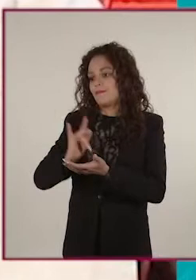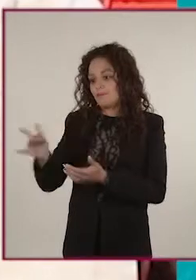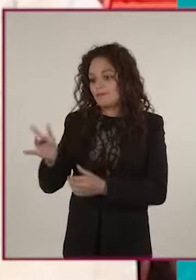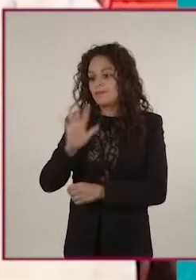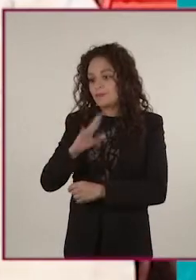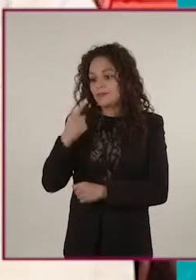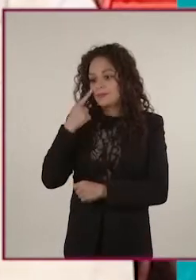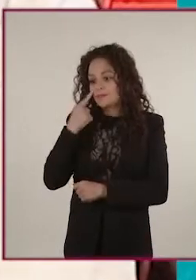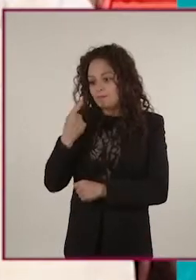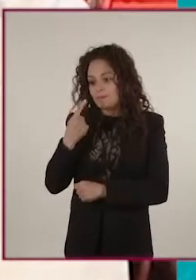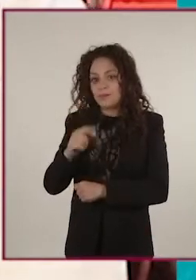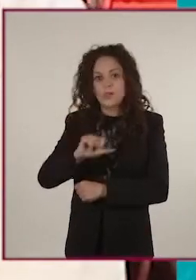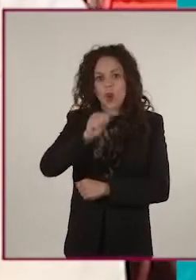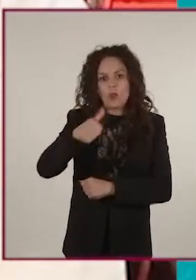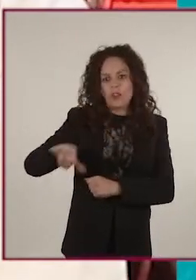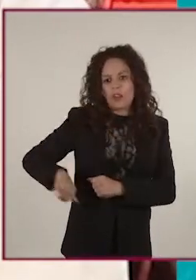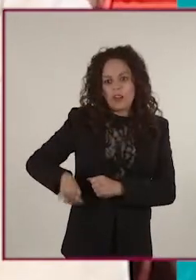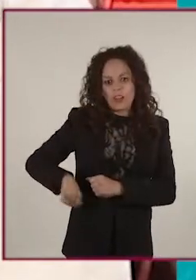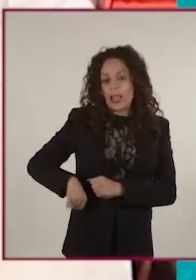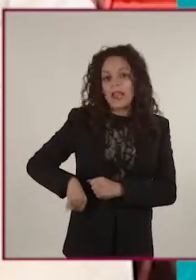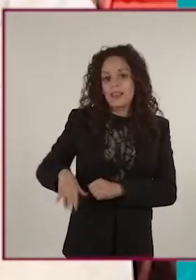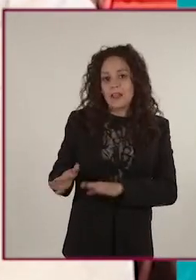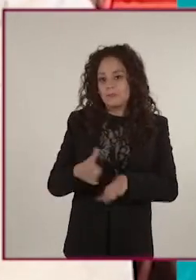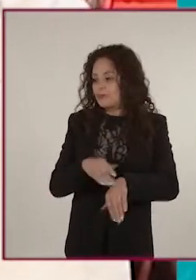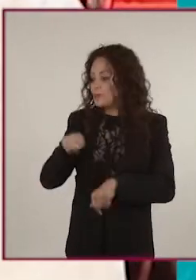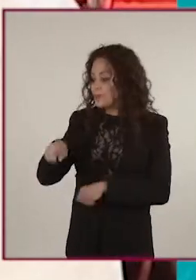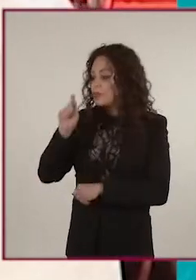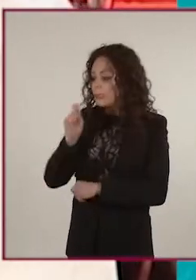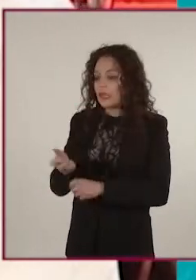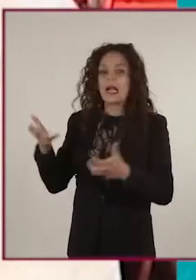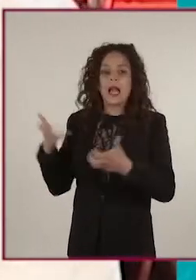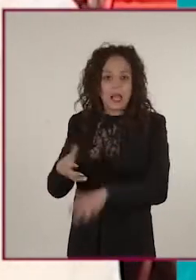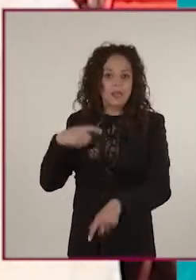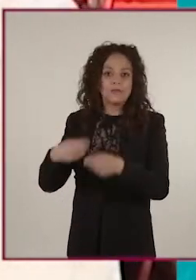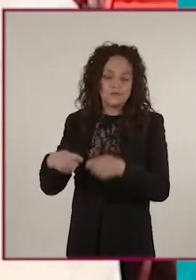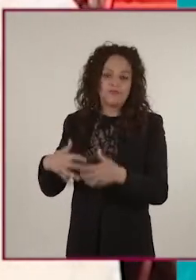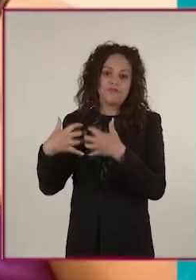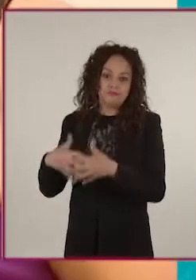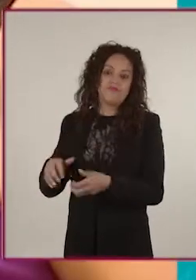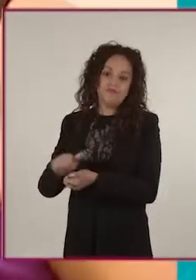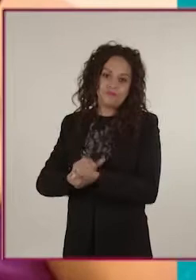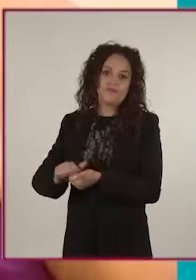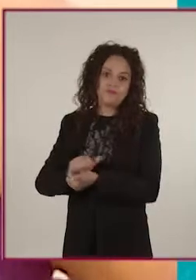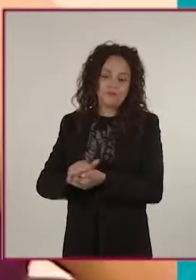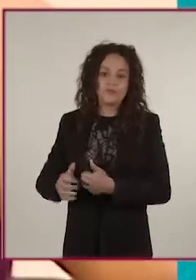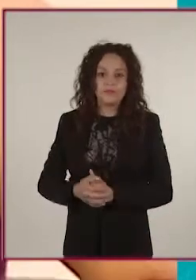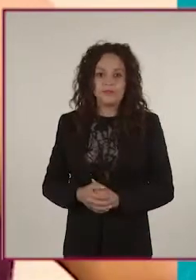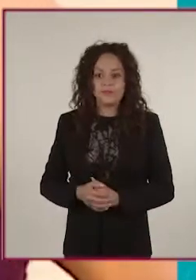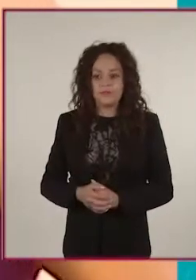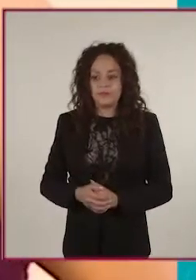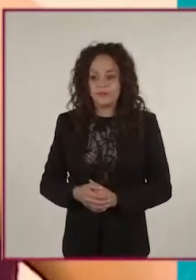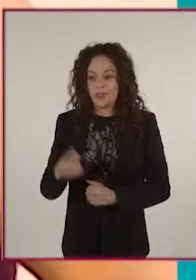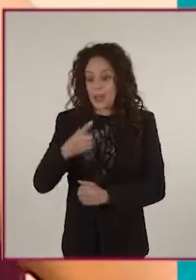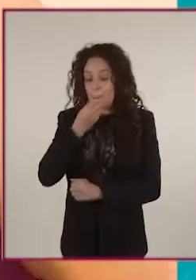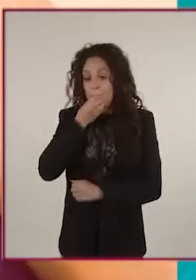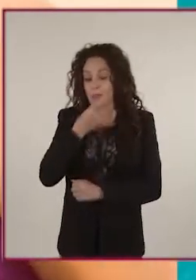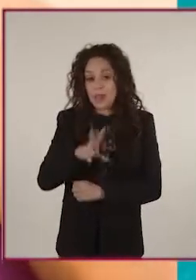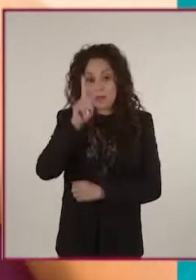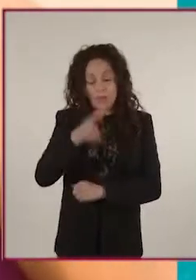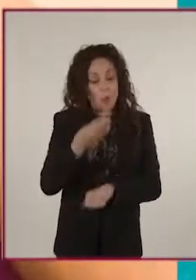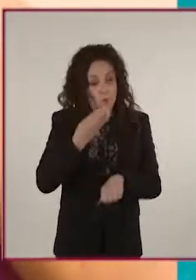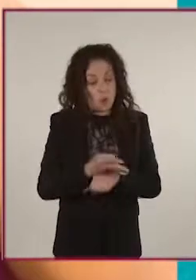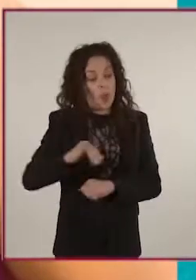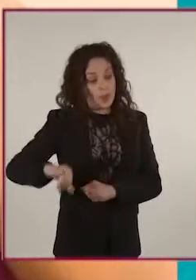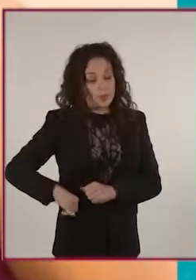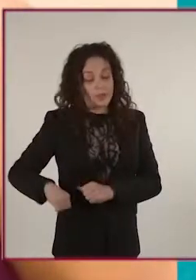el otro interés que teníamos, sino ahora con el de producir los plásticos, ¿no? ¡Qué padre! Realmente suena muy interesante todo esto,